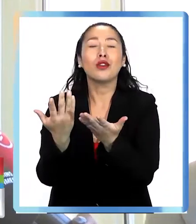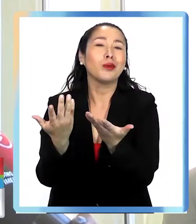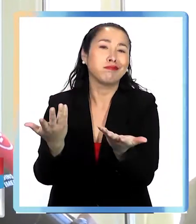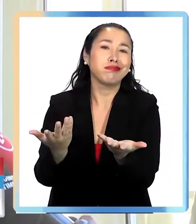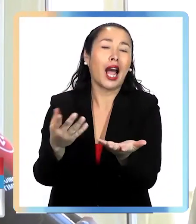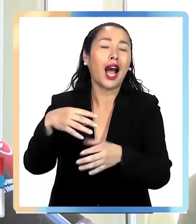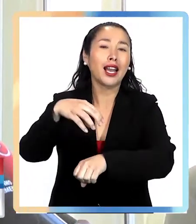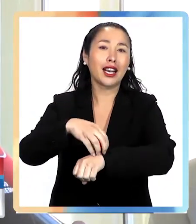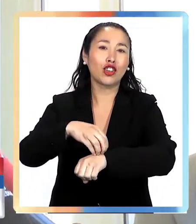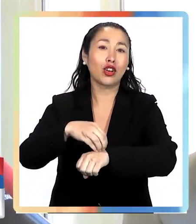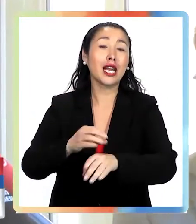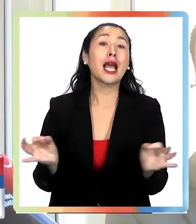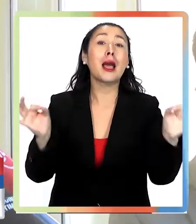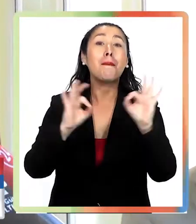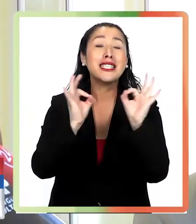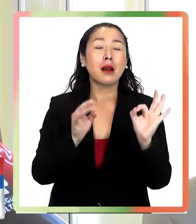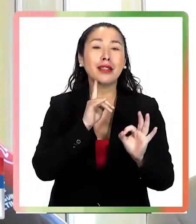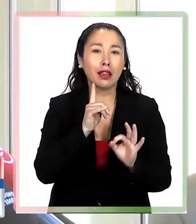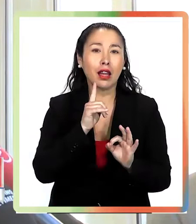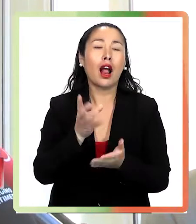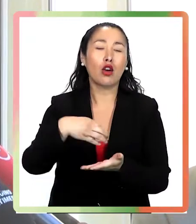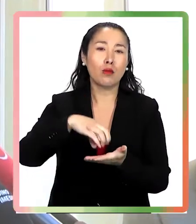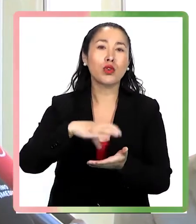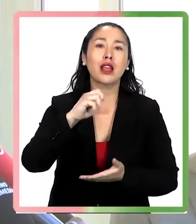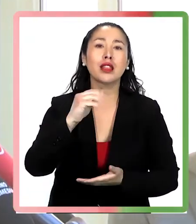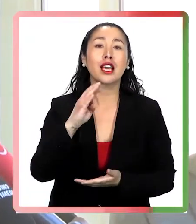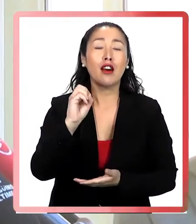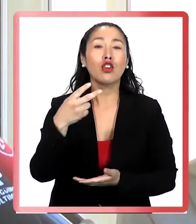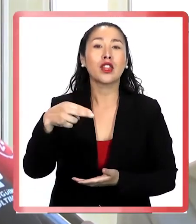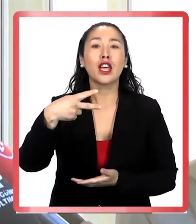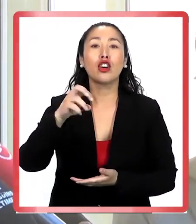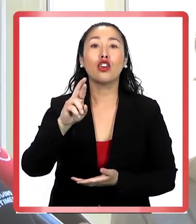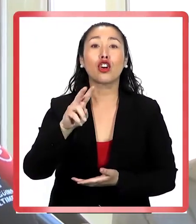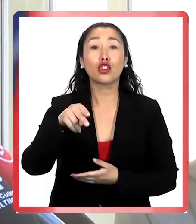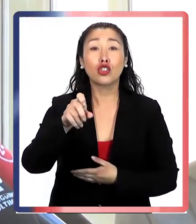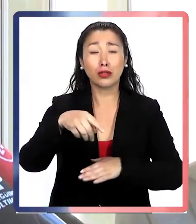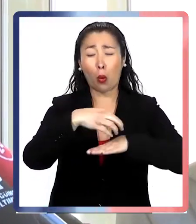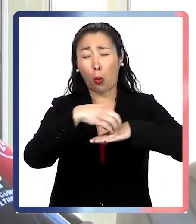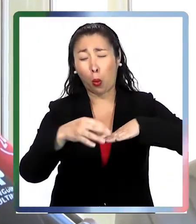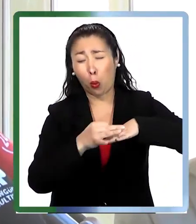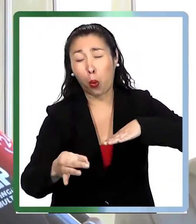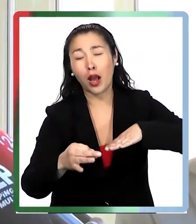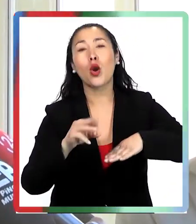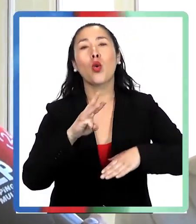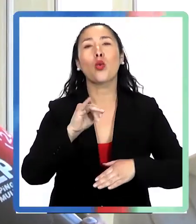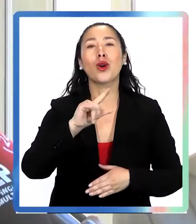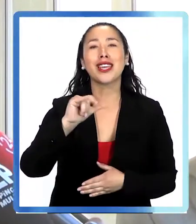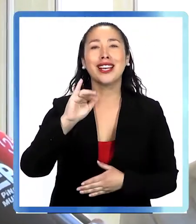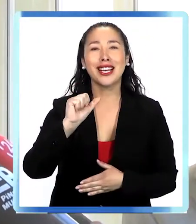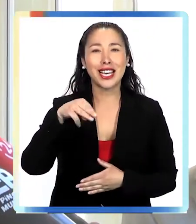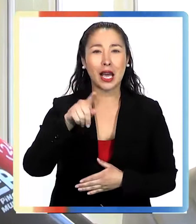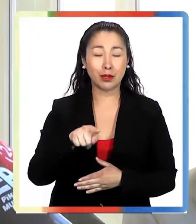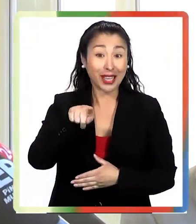la región y especialmente a la comuna de Cabo Hornos y en especial a la ciudad más austral de Chile, que es Williams. Este